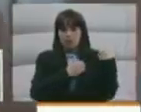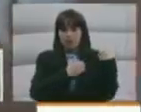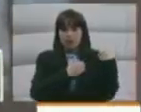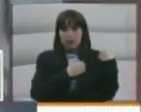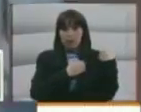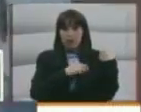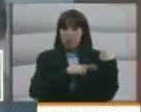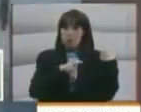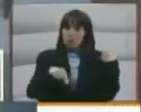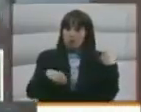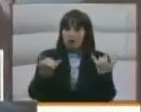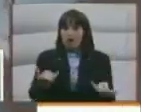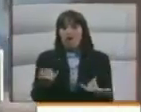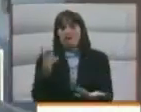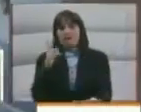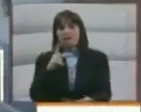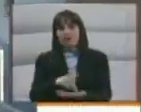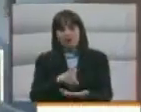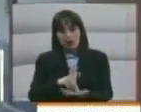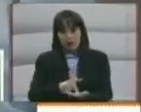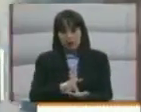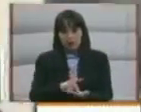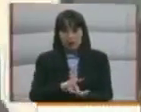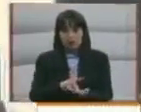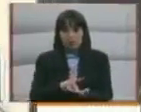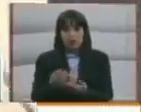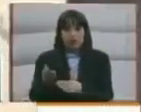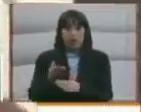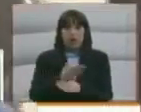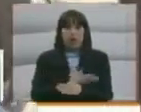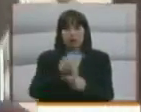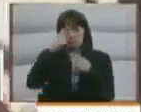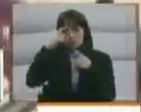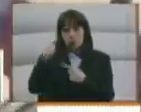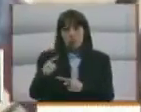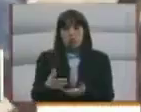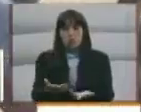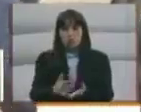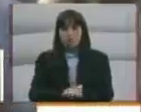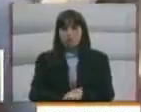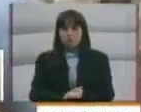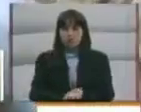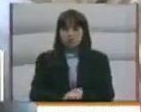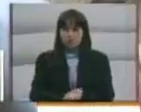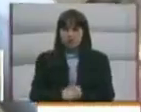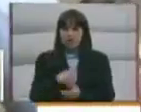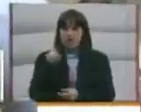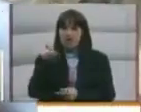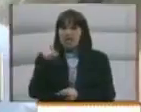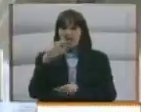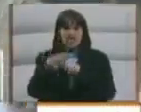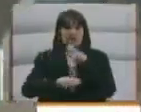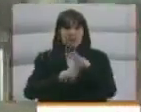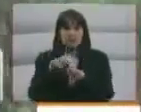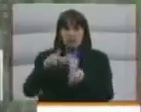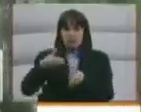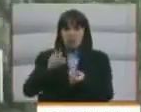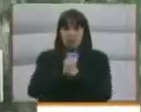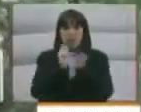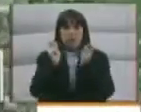ahora es que está llegando. Aquí esto estaba descuidado. ¿Qué hace aquí usted con sus manos? Haciendo trueques. ¿Trueques